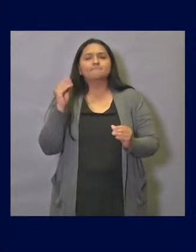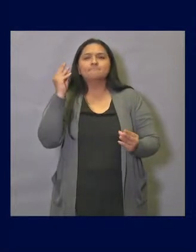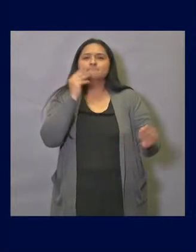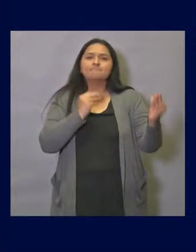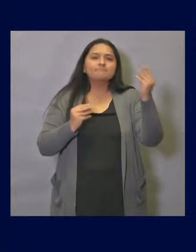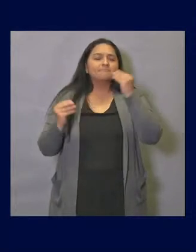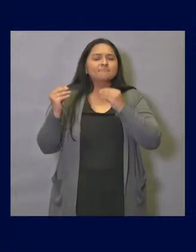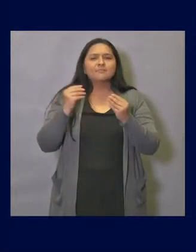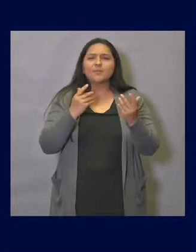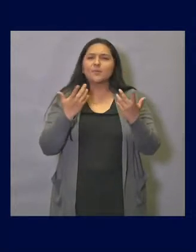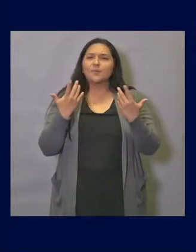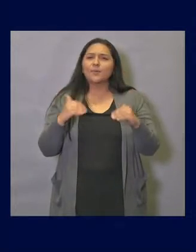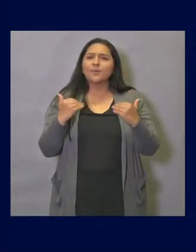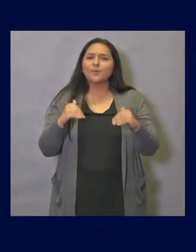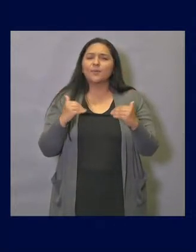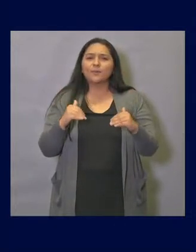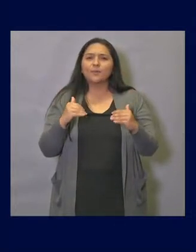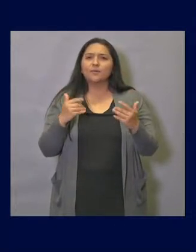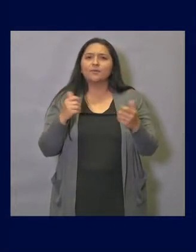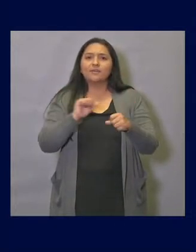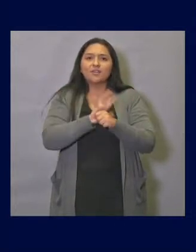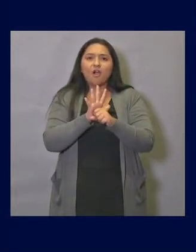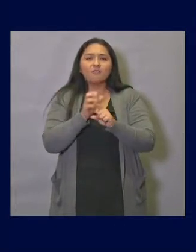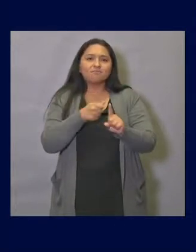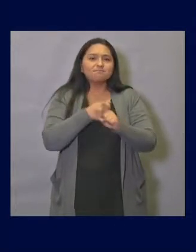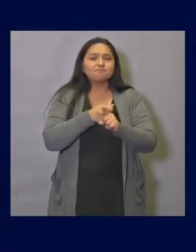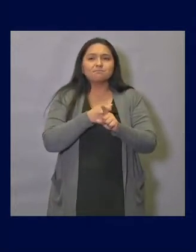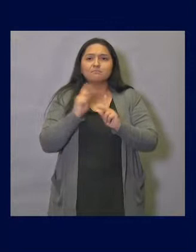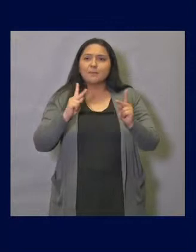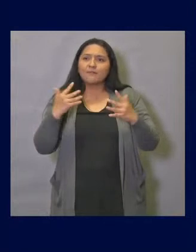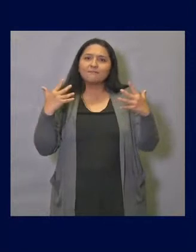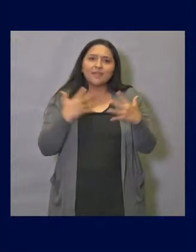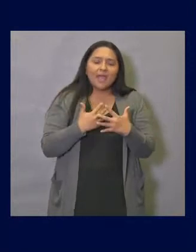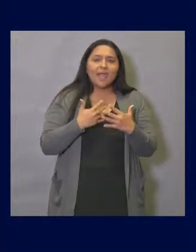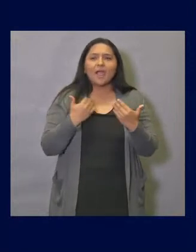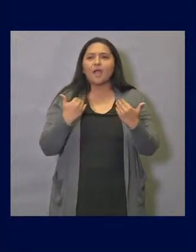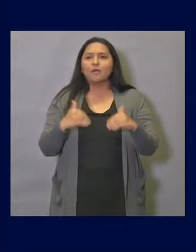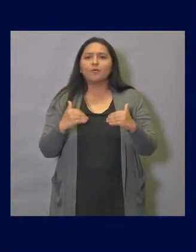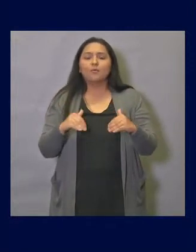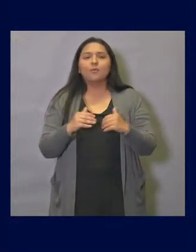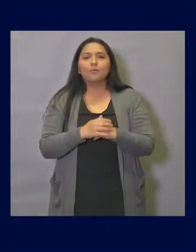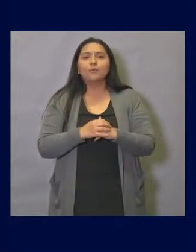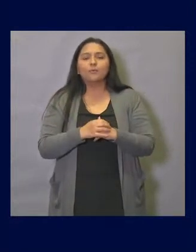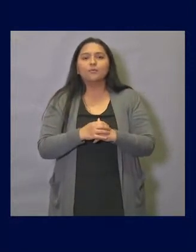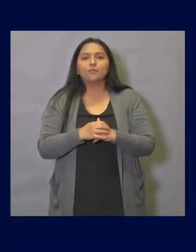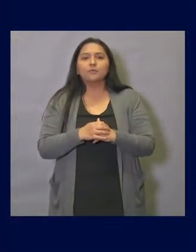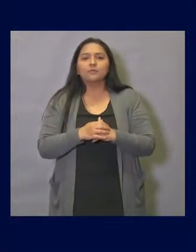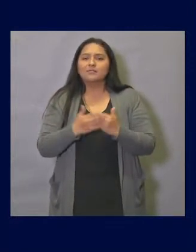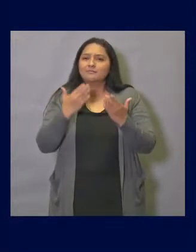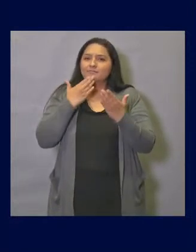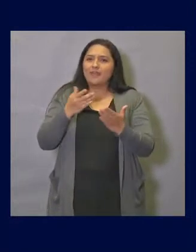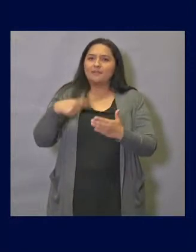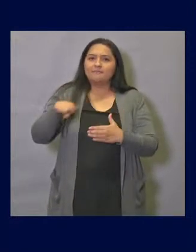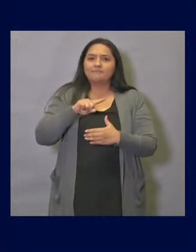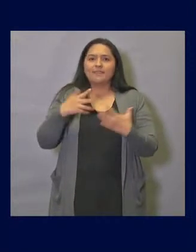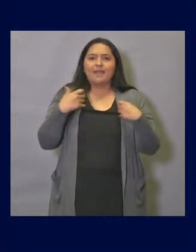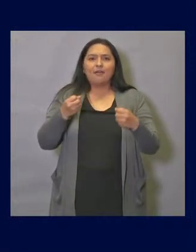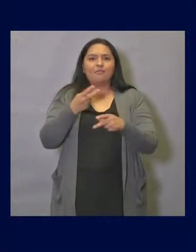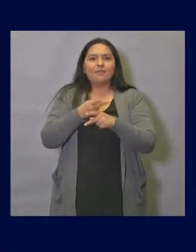el miedo que hemos visto. Gracias a todos por esa ayuda.